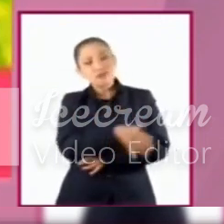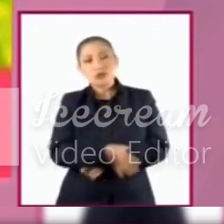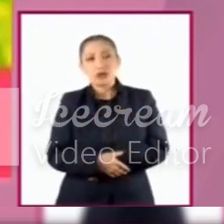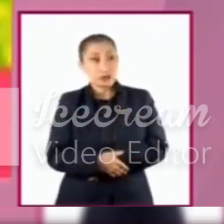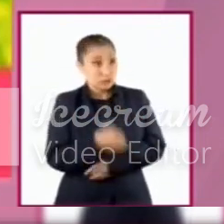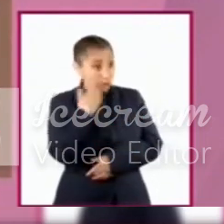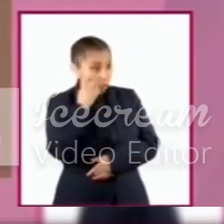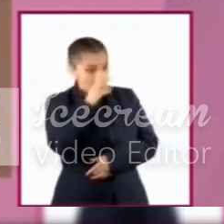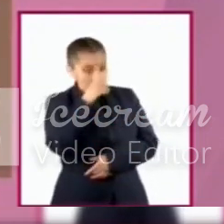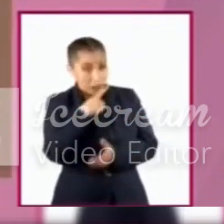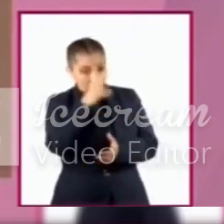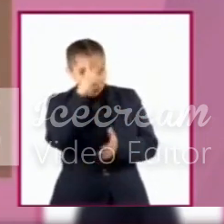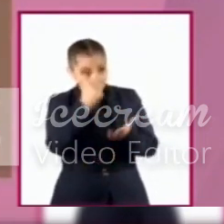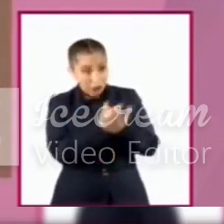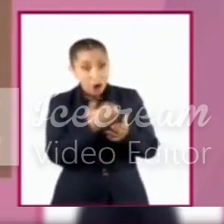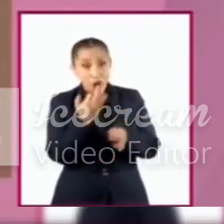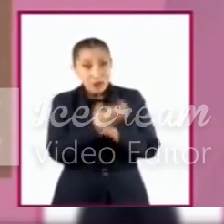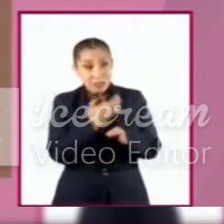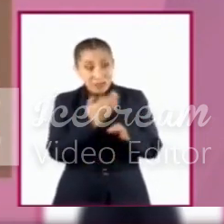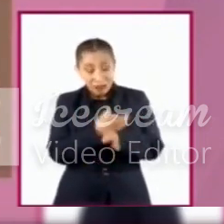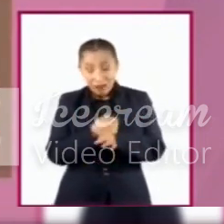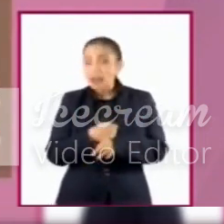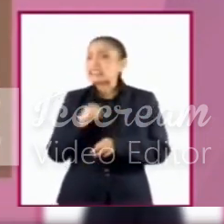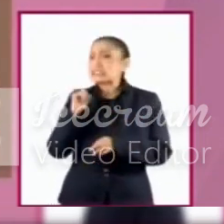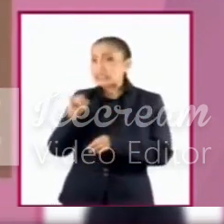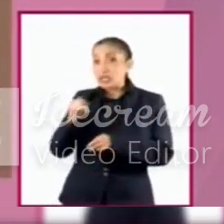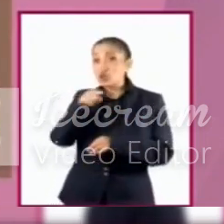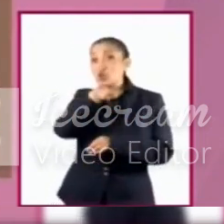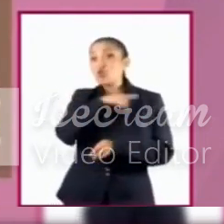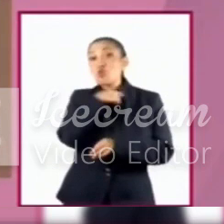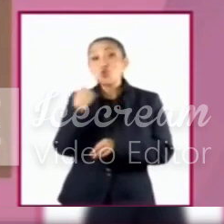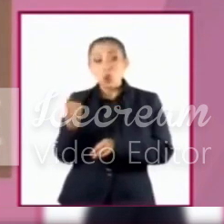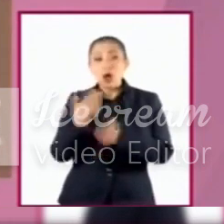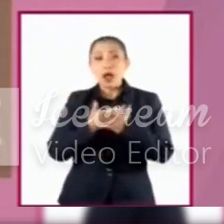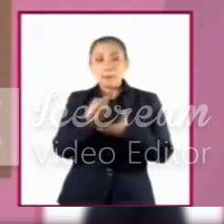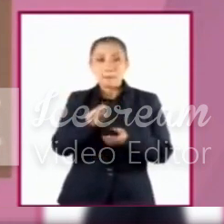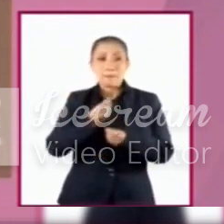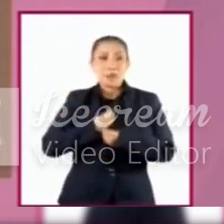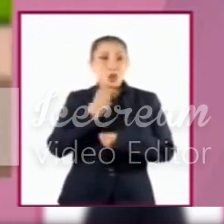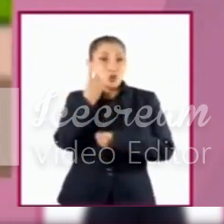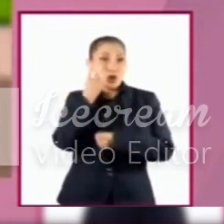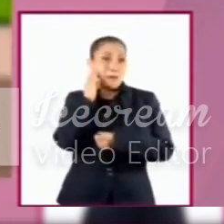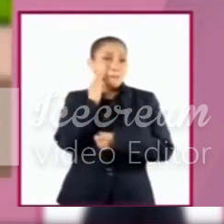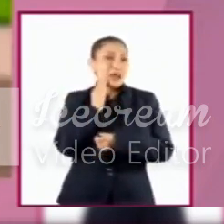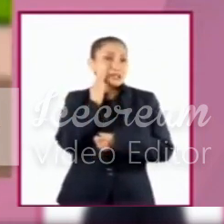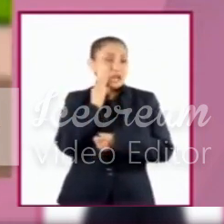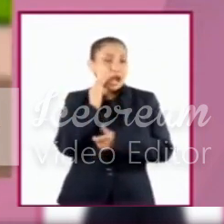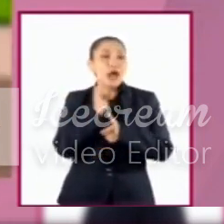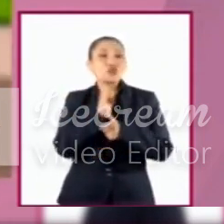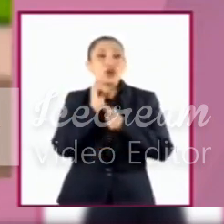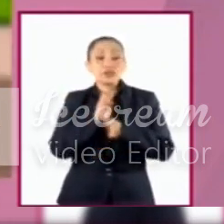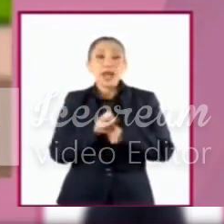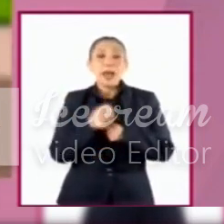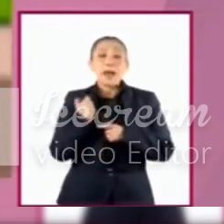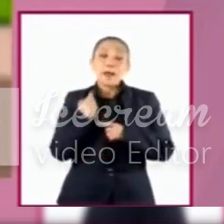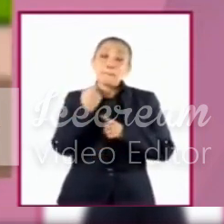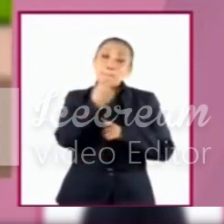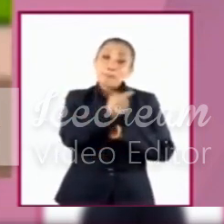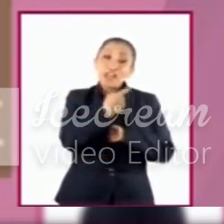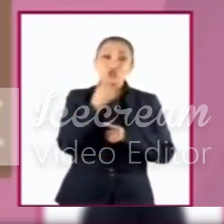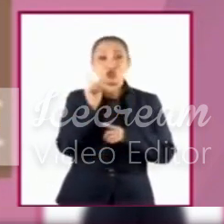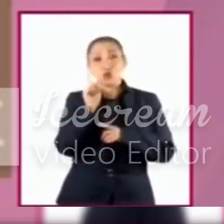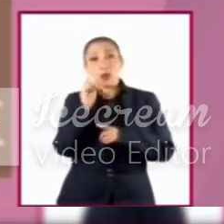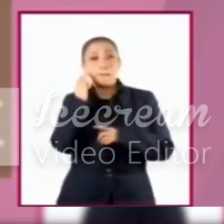¿Quieres apostar? Ahorita. El caso es que si pierdes, ahora me debes una manzana. Entonces tienes menos una